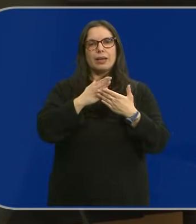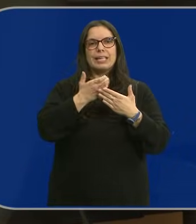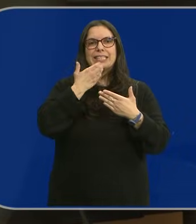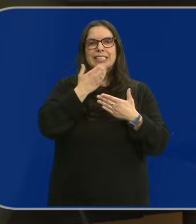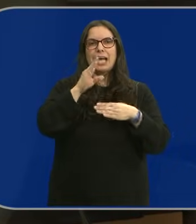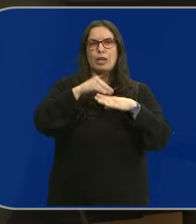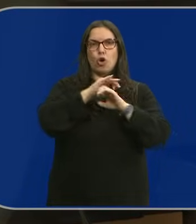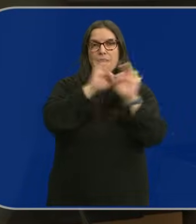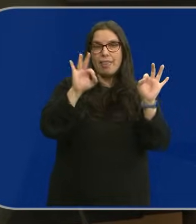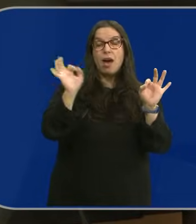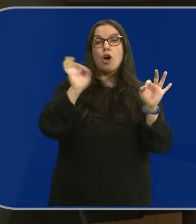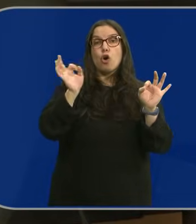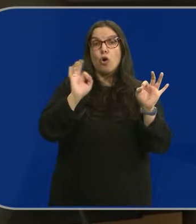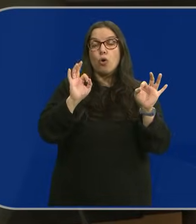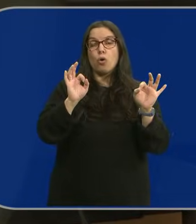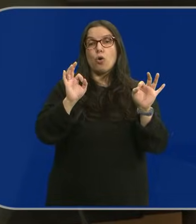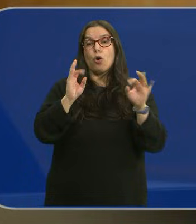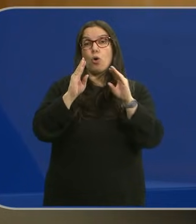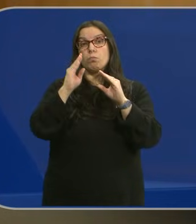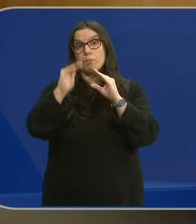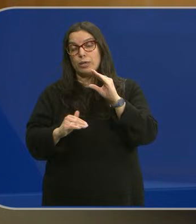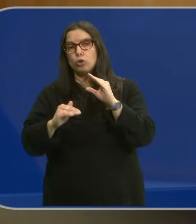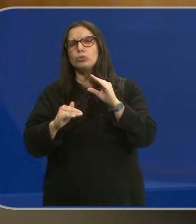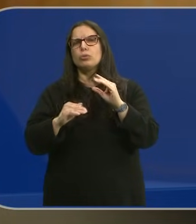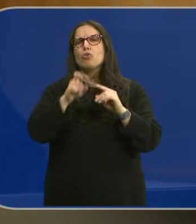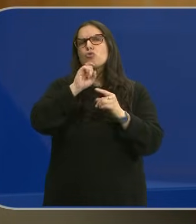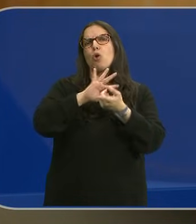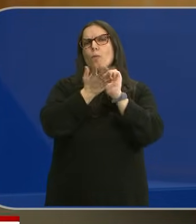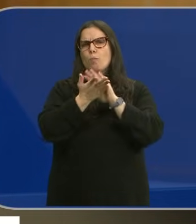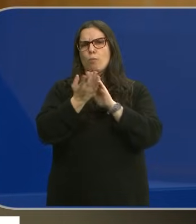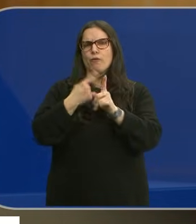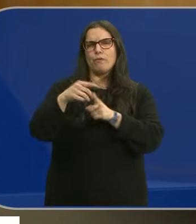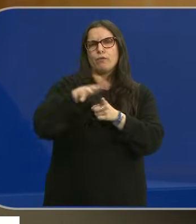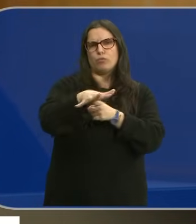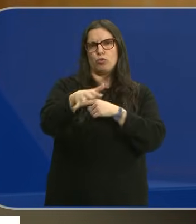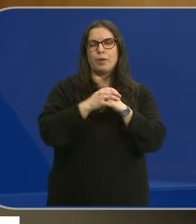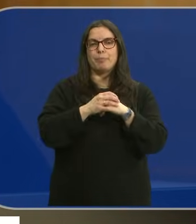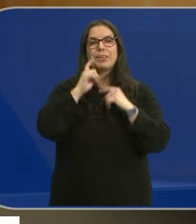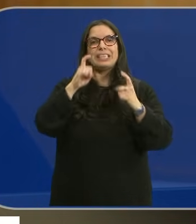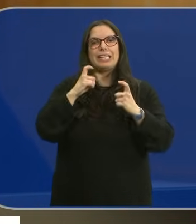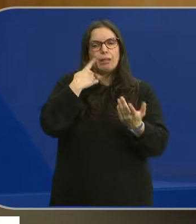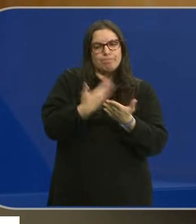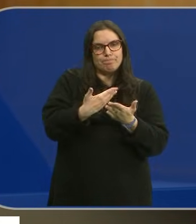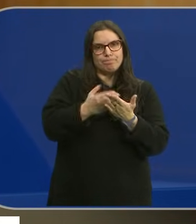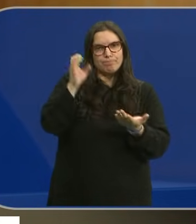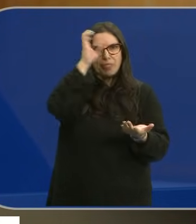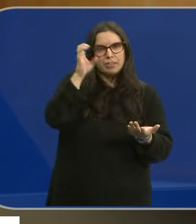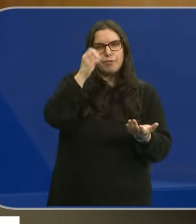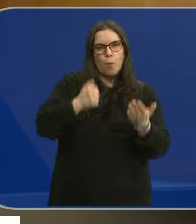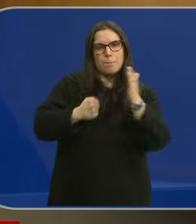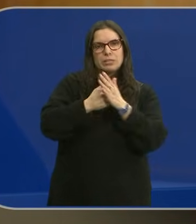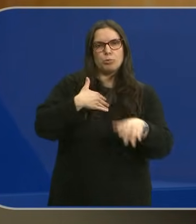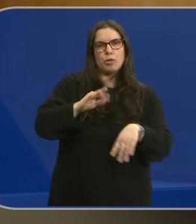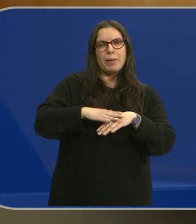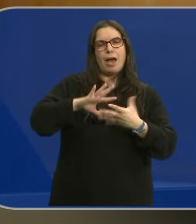o eliminación del alcohol en bebedores moderados. Se pretende dar la mayor evidencia científica posible para ajustar